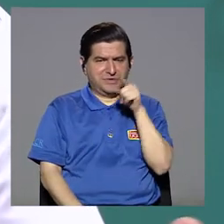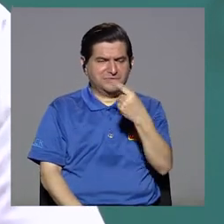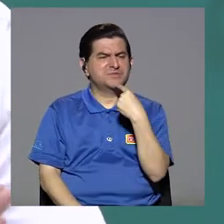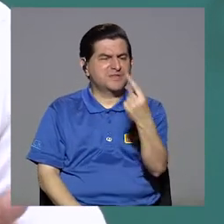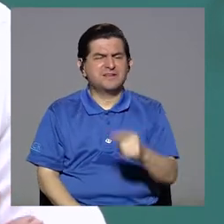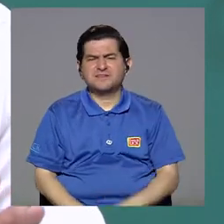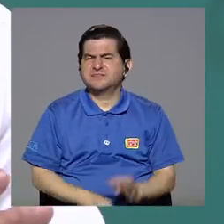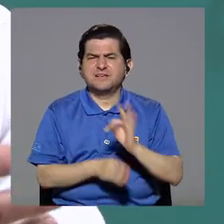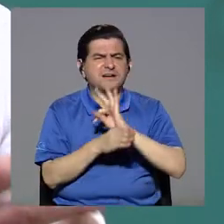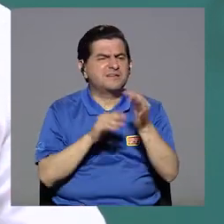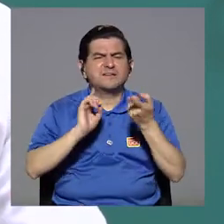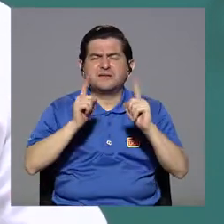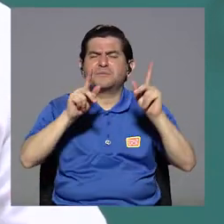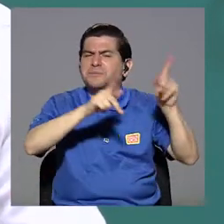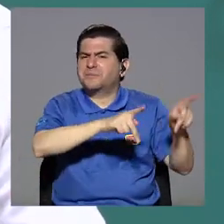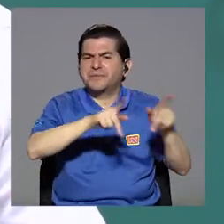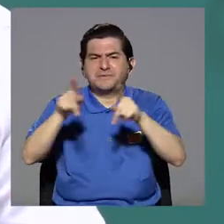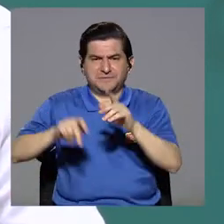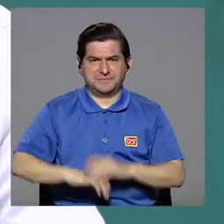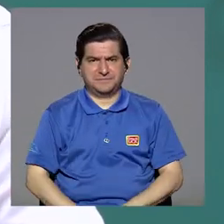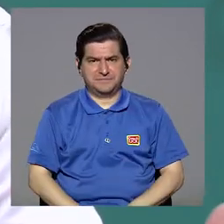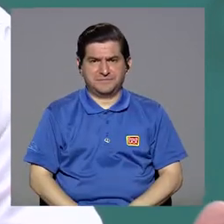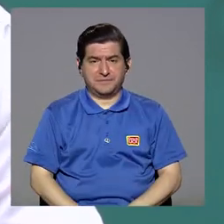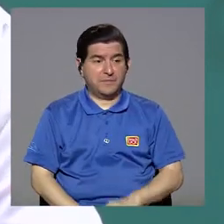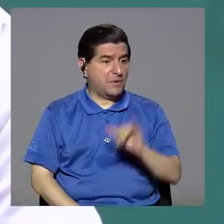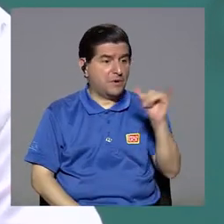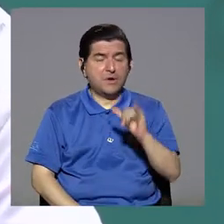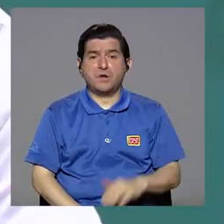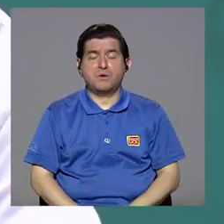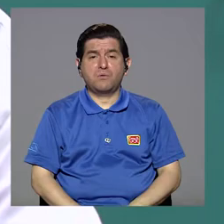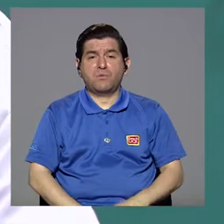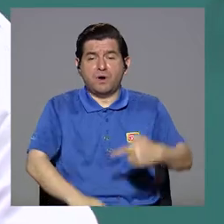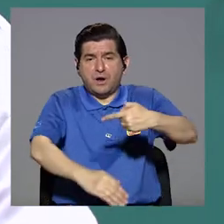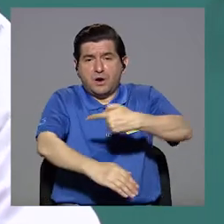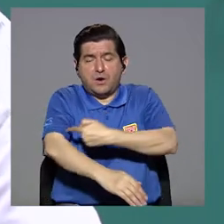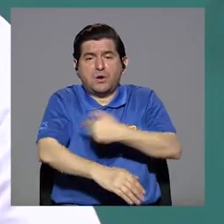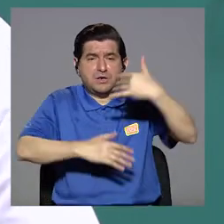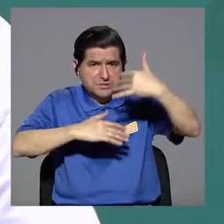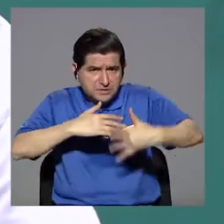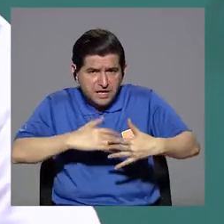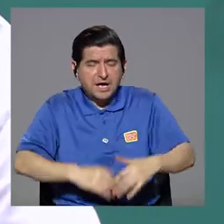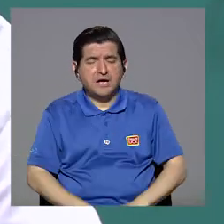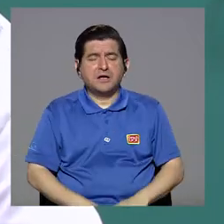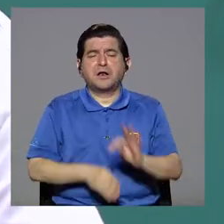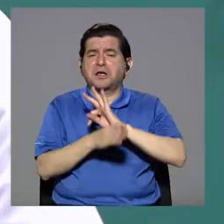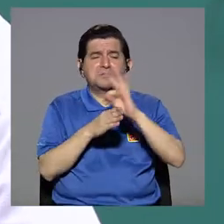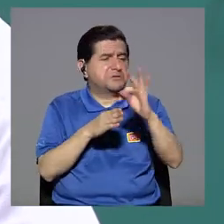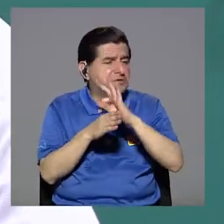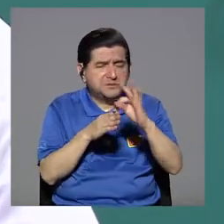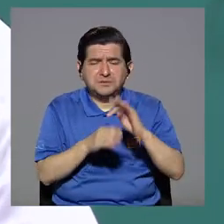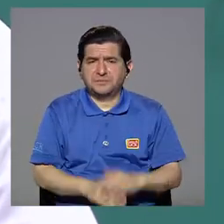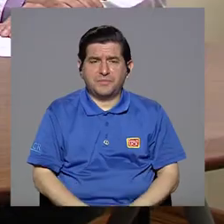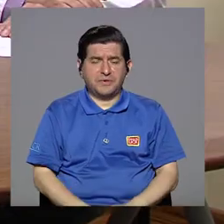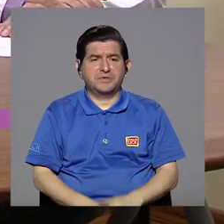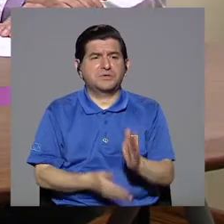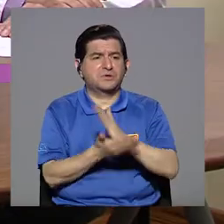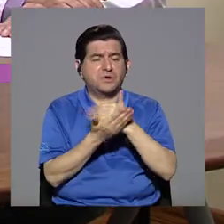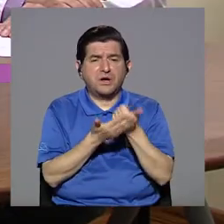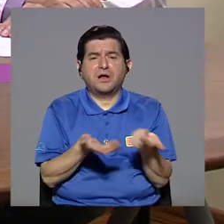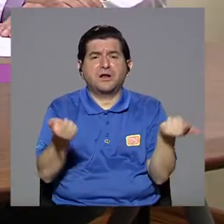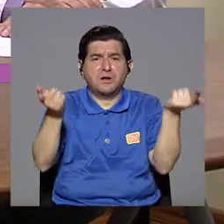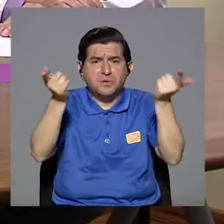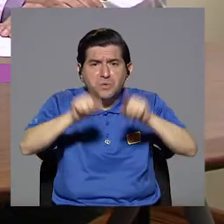personajes pues que ustedes ya que los tratamientos reciben a los pacientes se les pone igual transfusiones y la ponen en tratamientos e independientemente